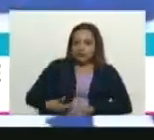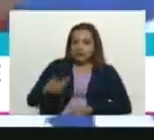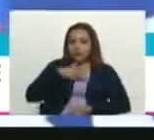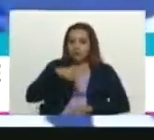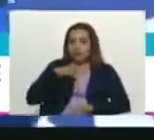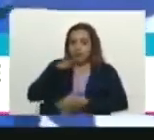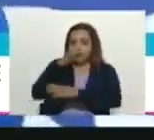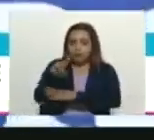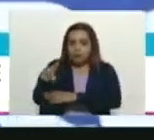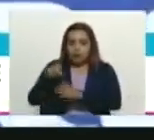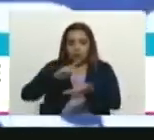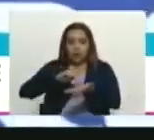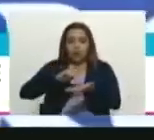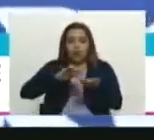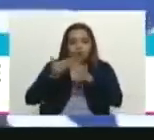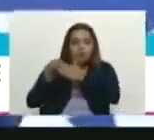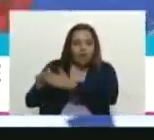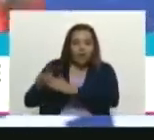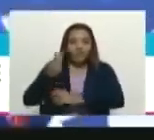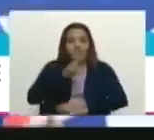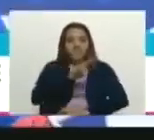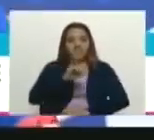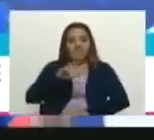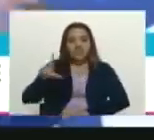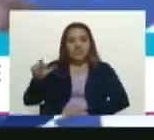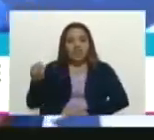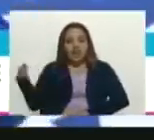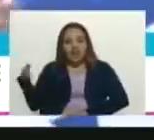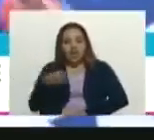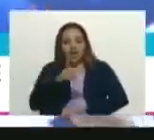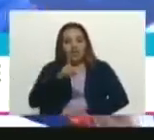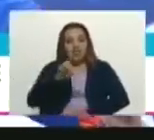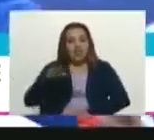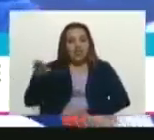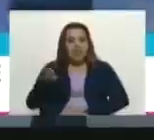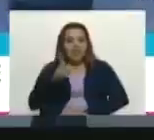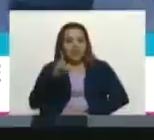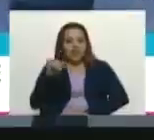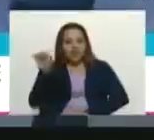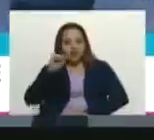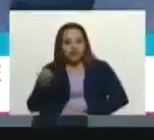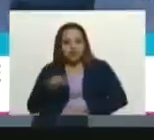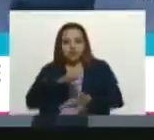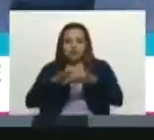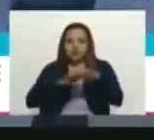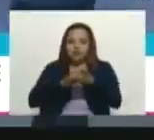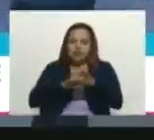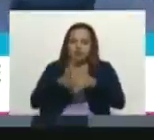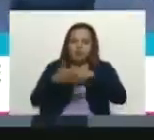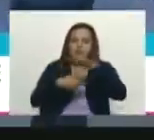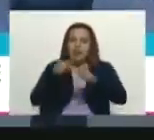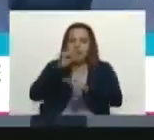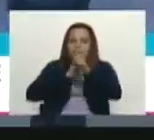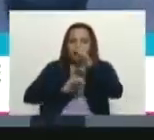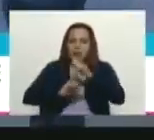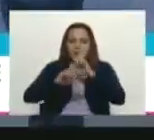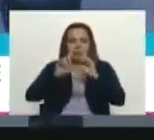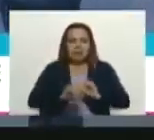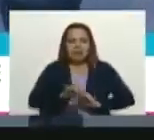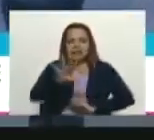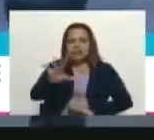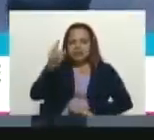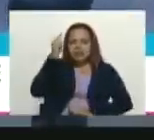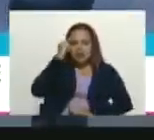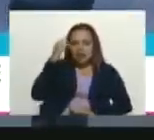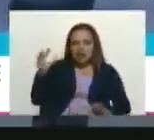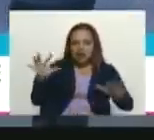allá, para Villa de Dios, para resolver el problema del agua. Y repito, en menos de 5 días, comando, y entre el